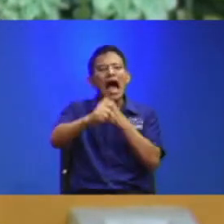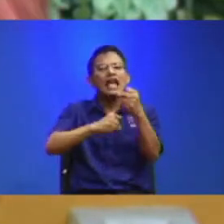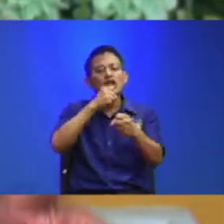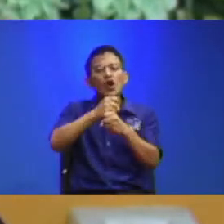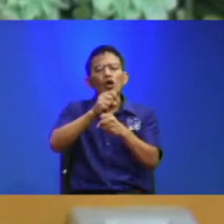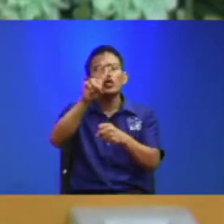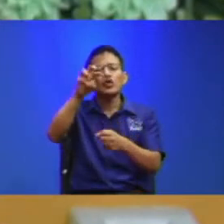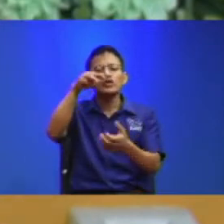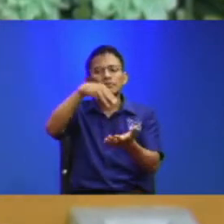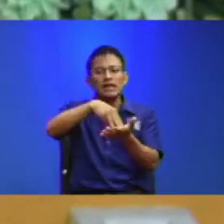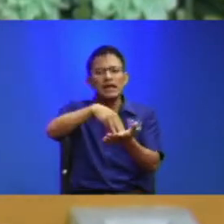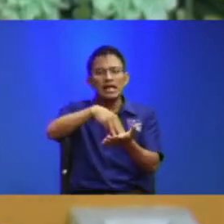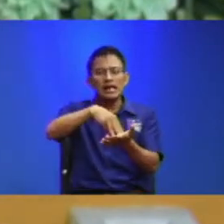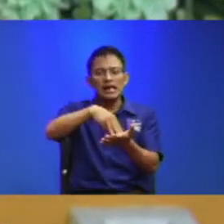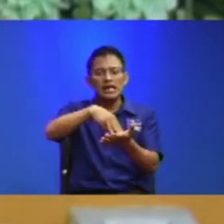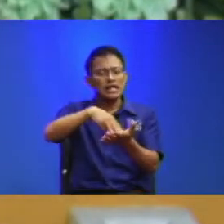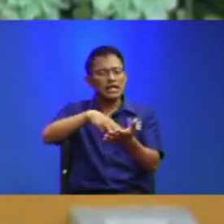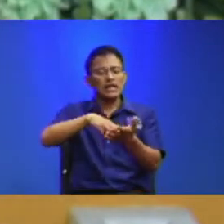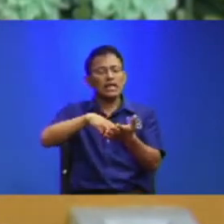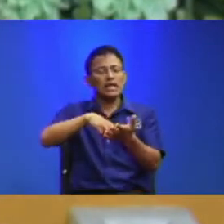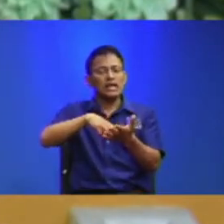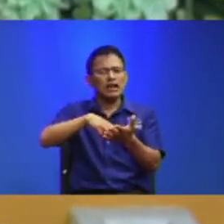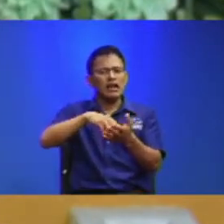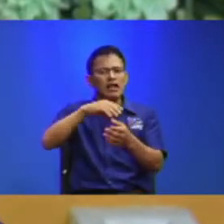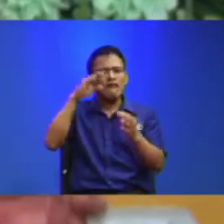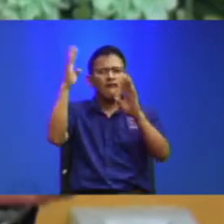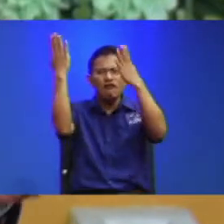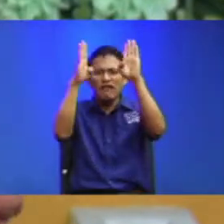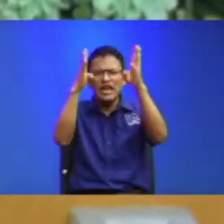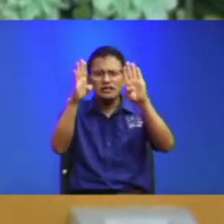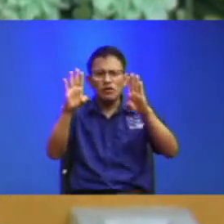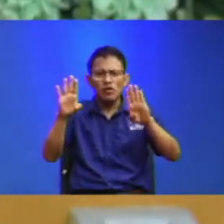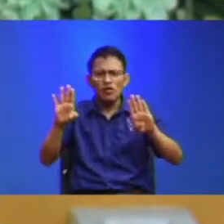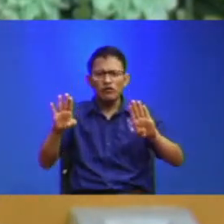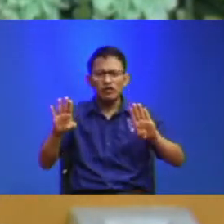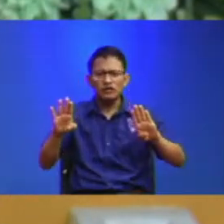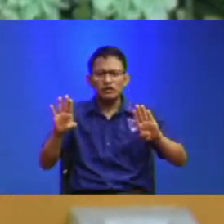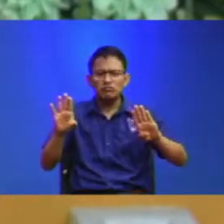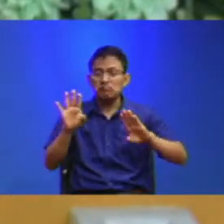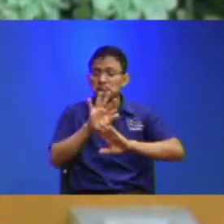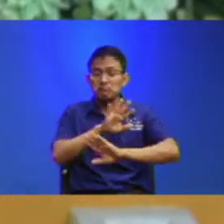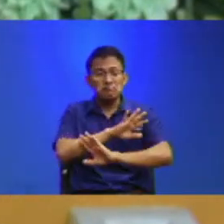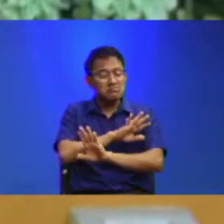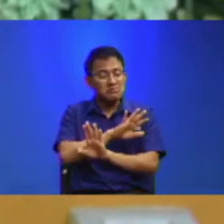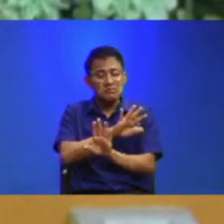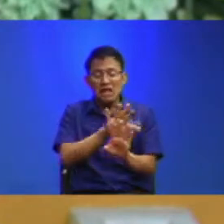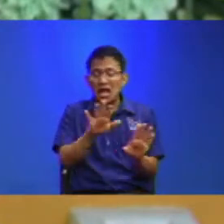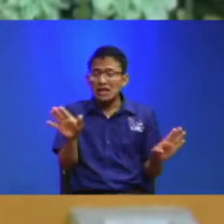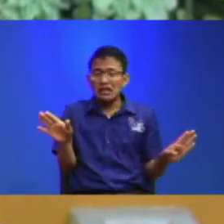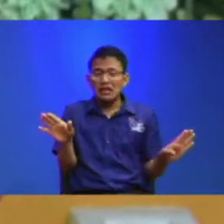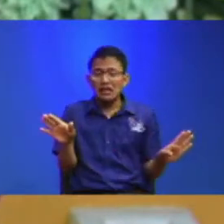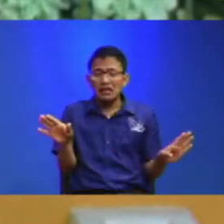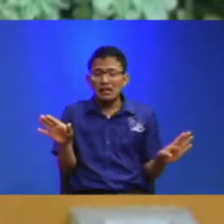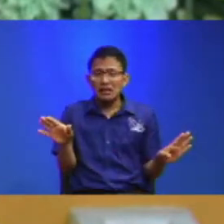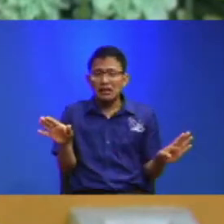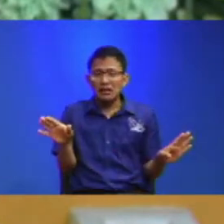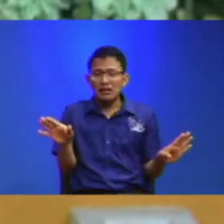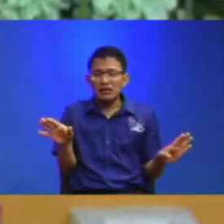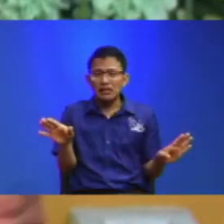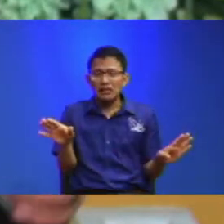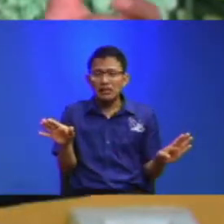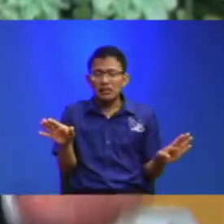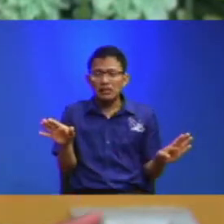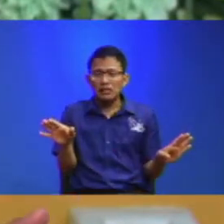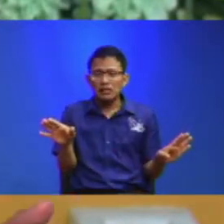Bueno, el próximo año a saber si va a tener, ¿verdad? Porque así como van las cosas, creo que nos están preparando para tener otra red social. Con